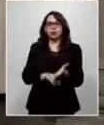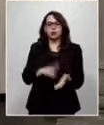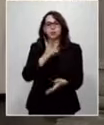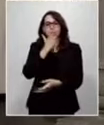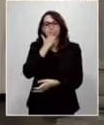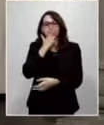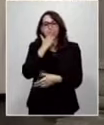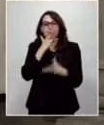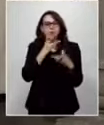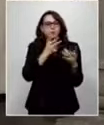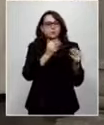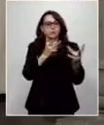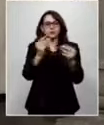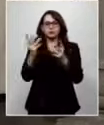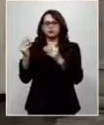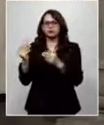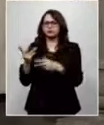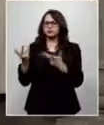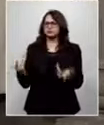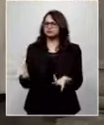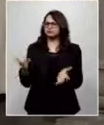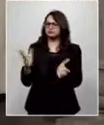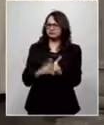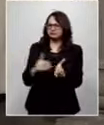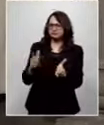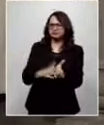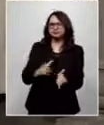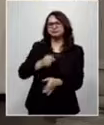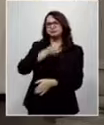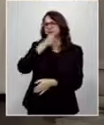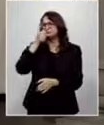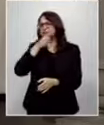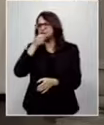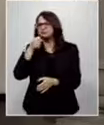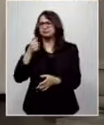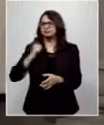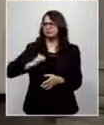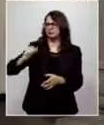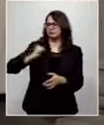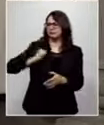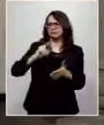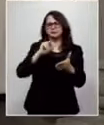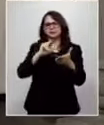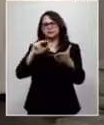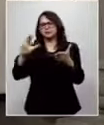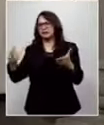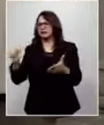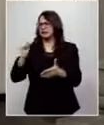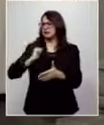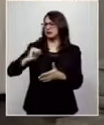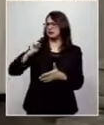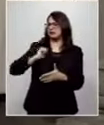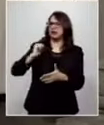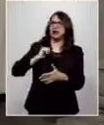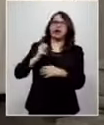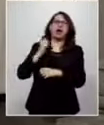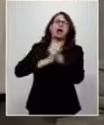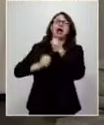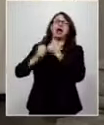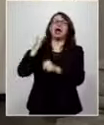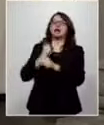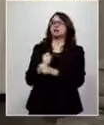qué necesitamos o requerimos cuidar papeles viejos o pinturas viejas o el sobre de la abuela o la estampilla de